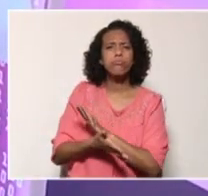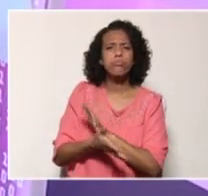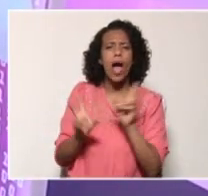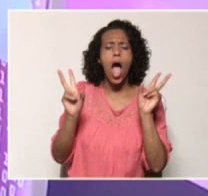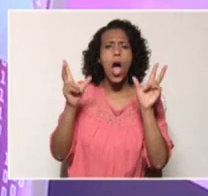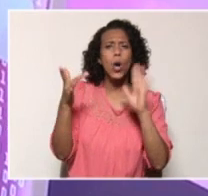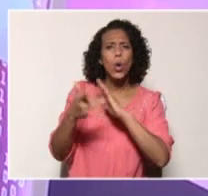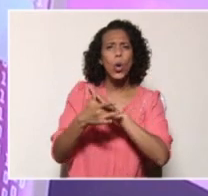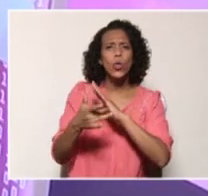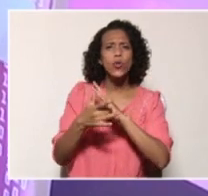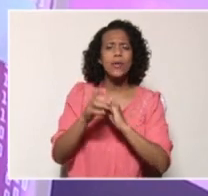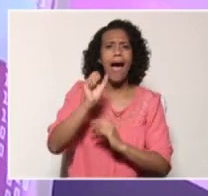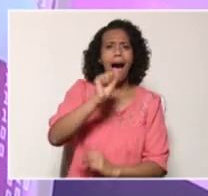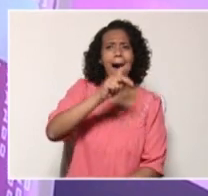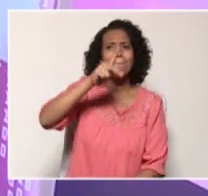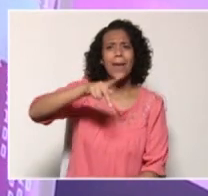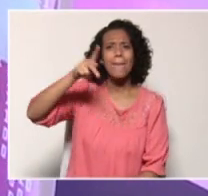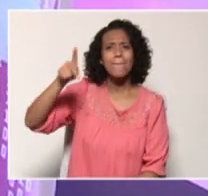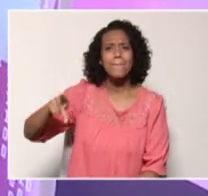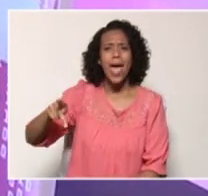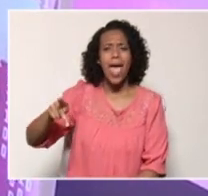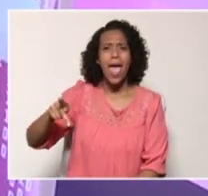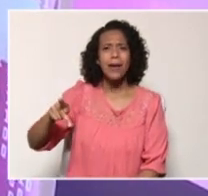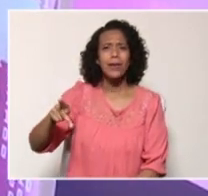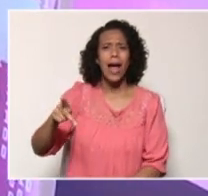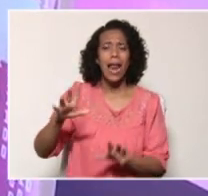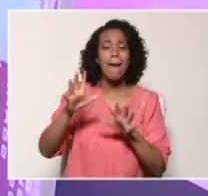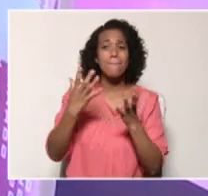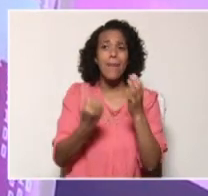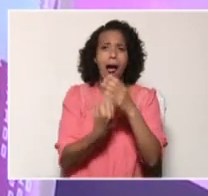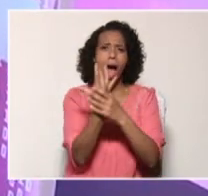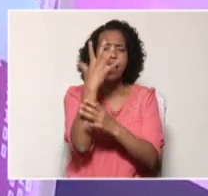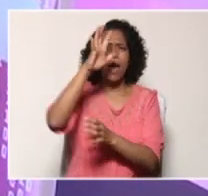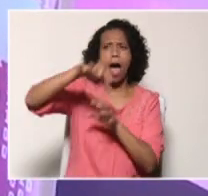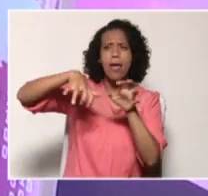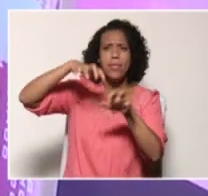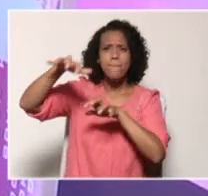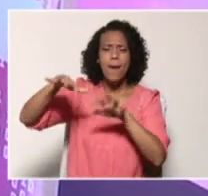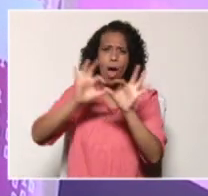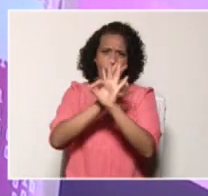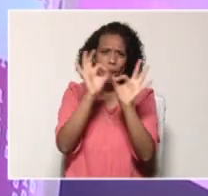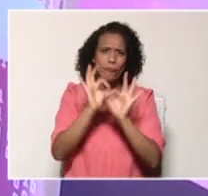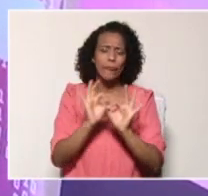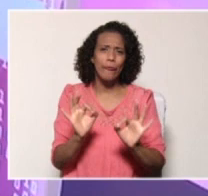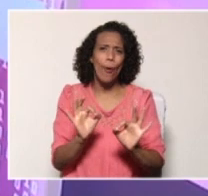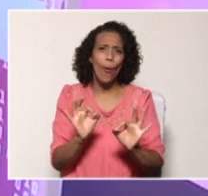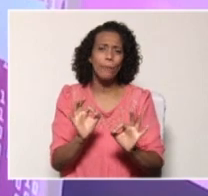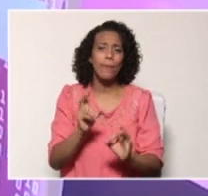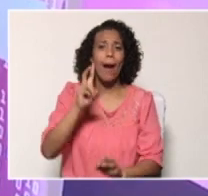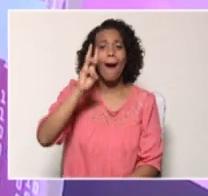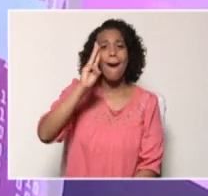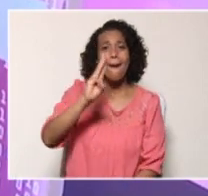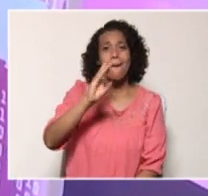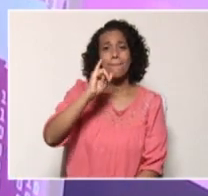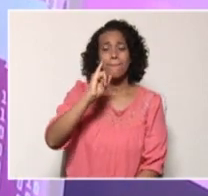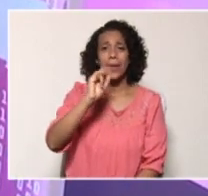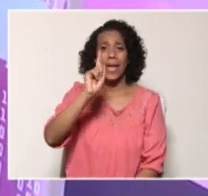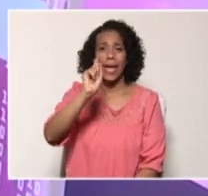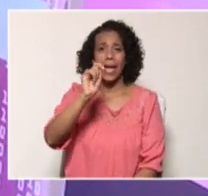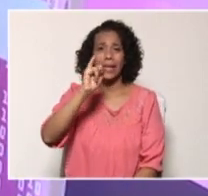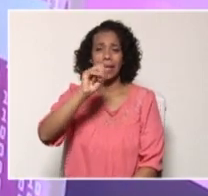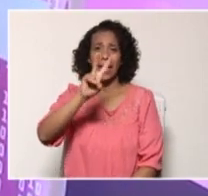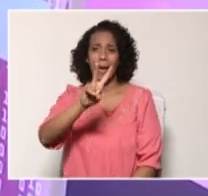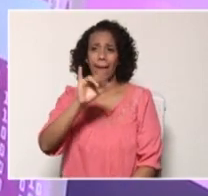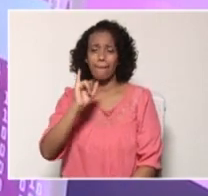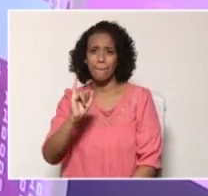a conocer las funciones que nos brindan las plantas y animales con la herramienta de código abierto PTV, la cual posee